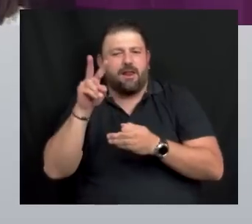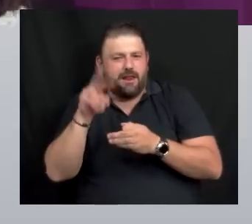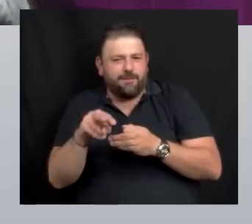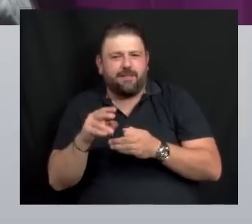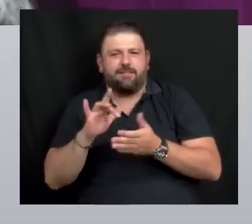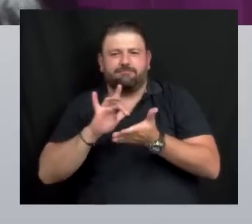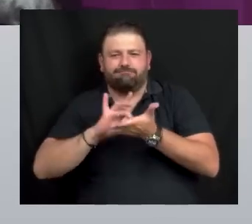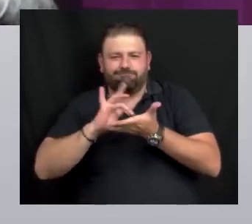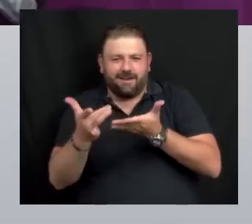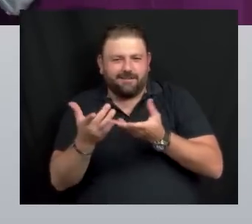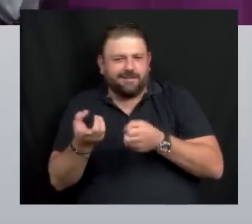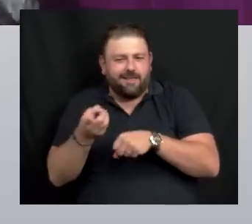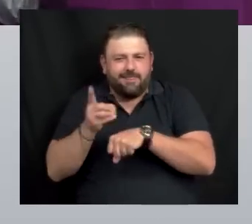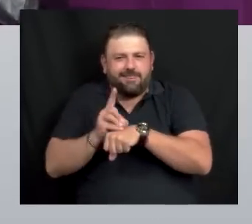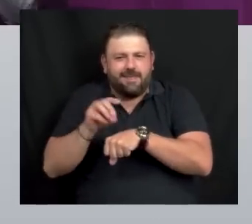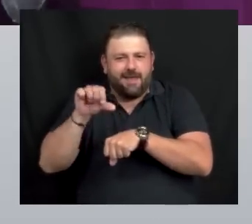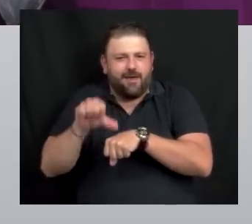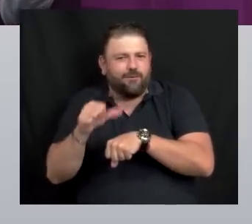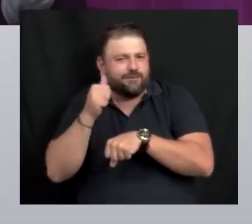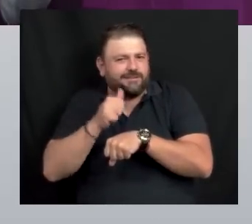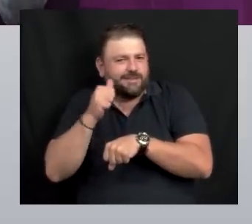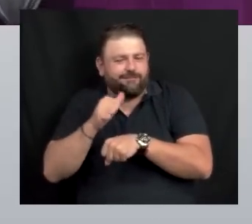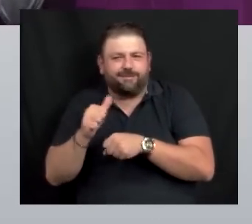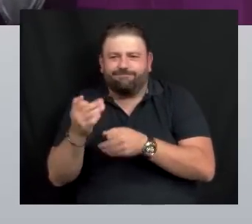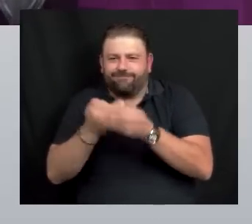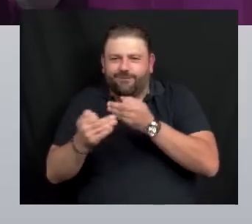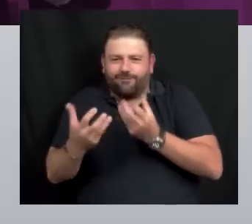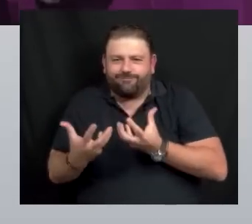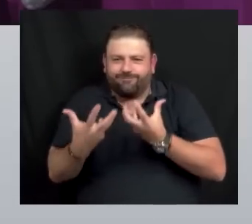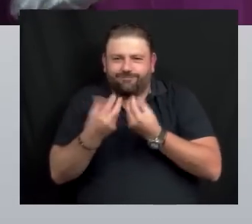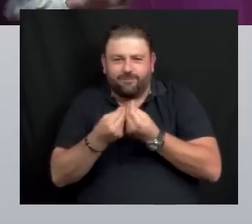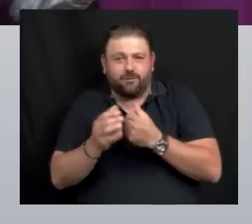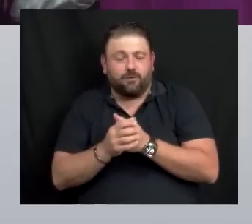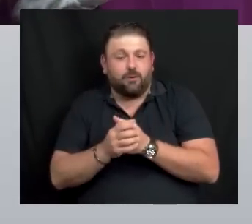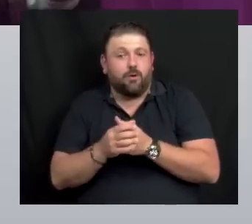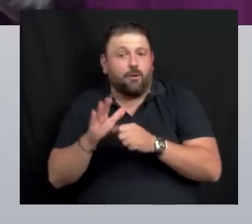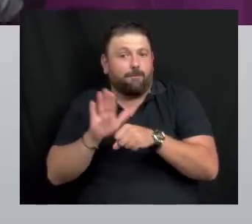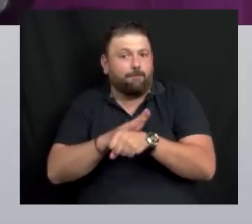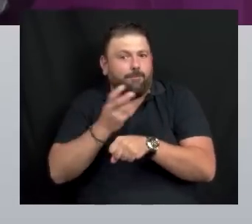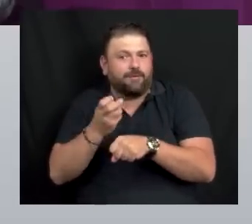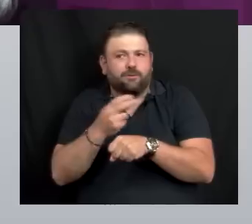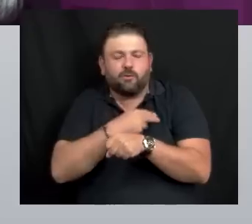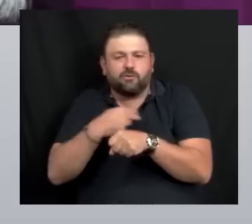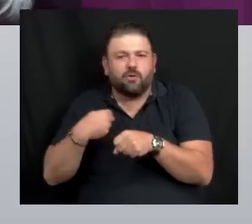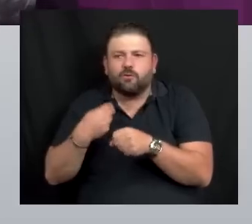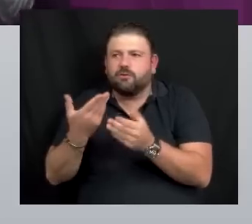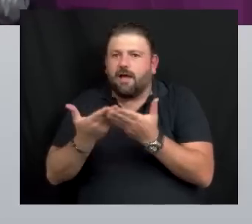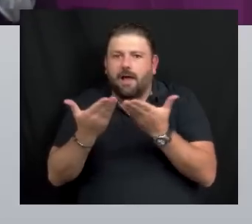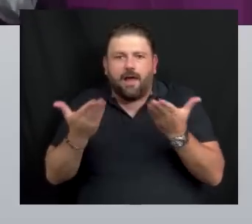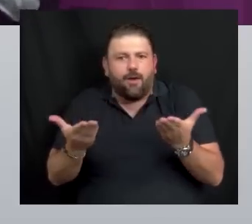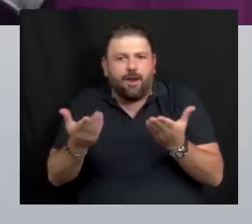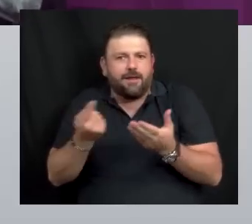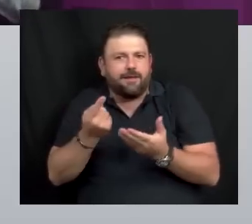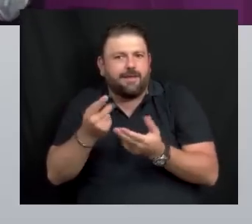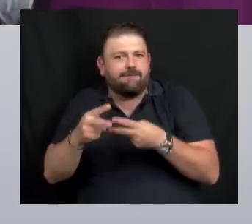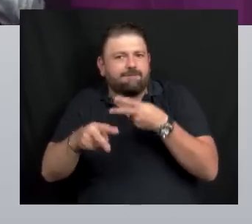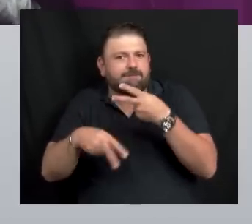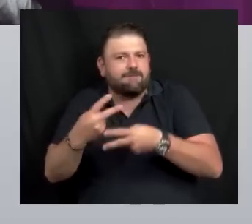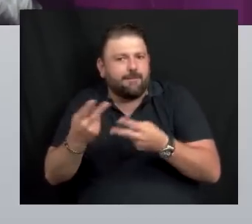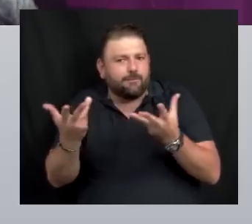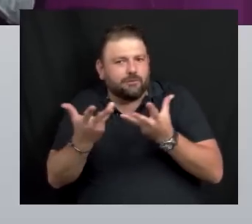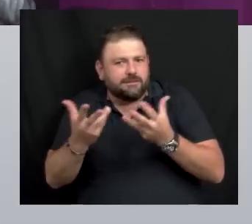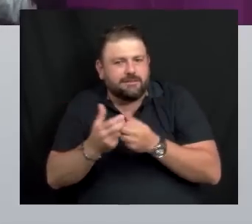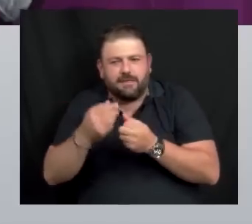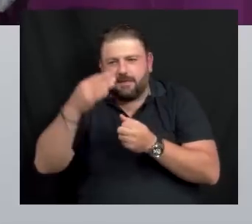de que estén el día de hoy con nosotros, porque siempre de repente es difícil saber, ¿y ahora qué sigue? ¿Cómo lo planeo? Y qué mejor que personas